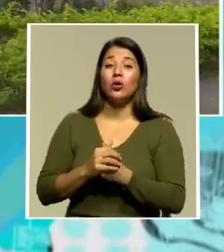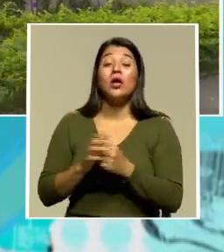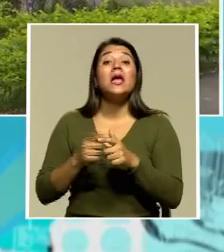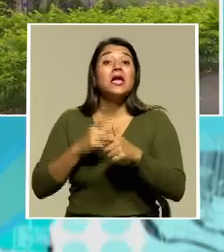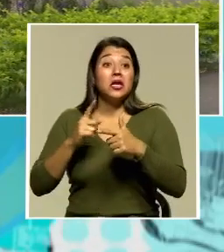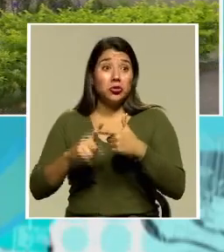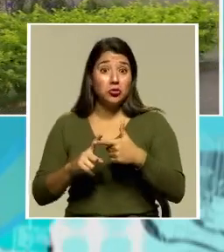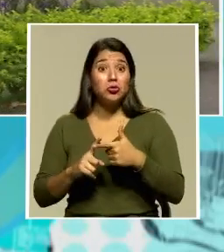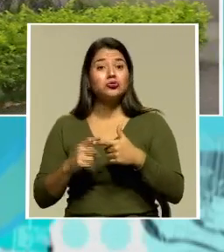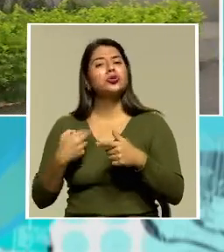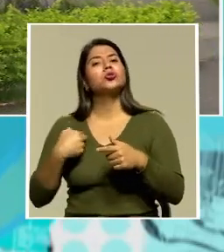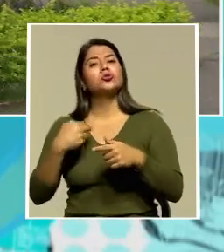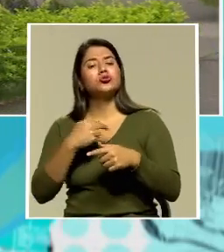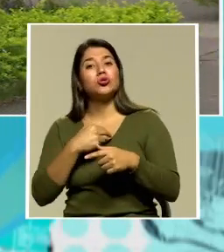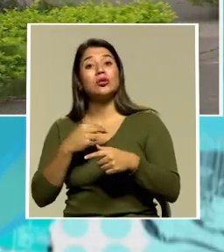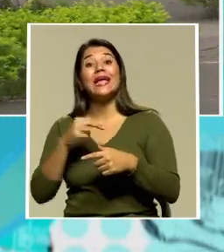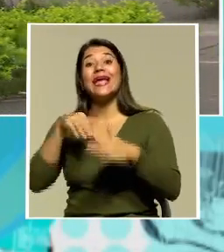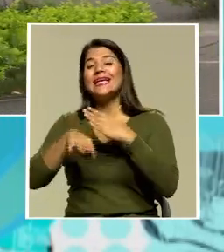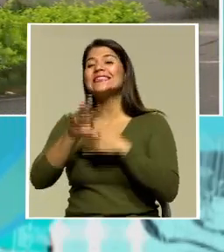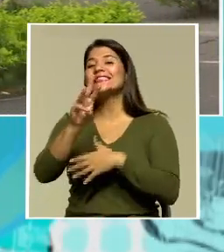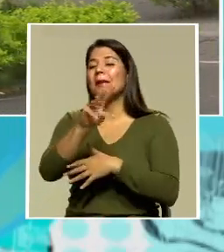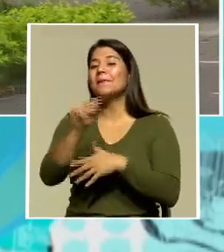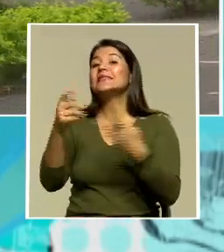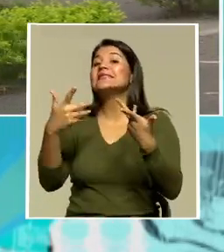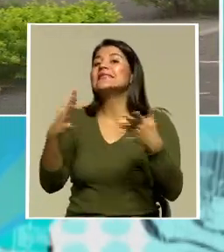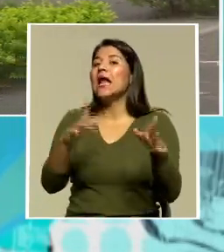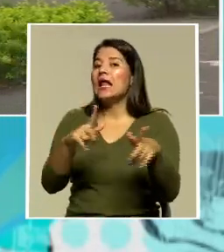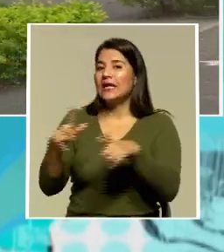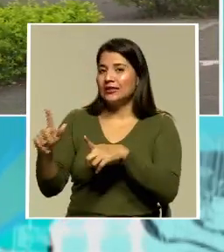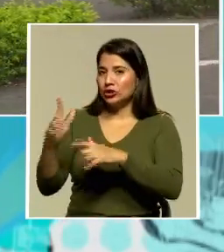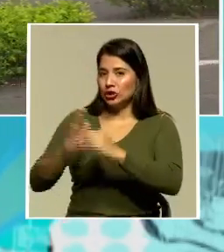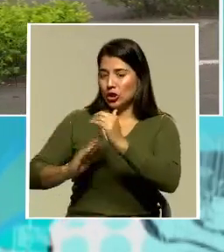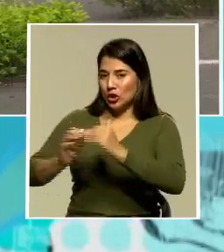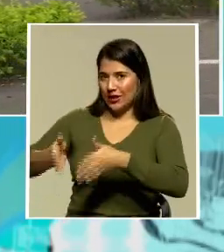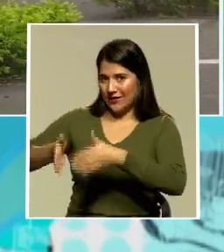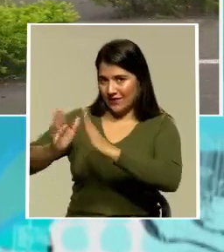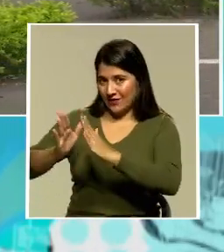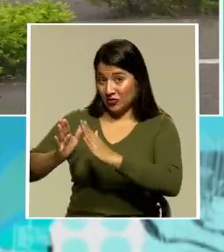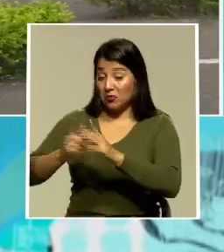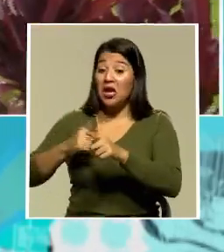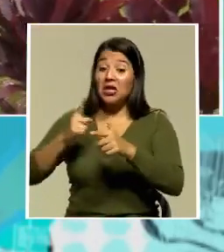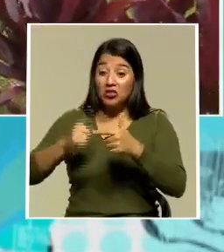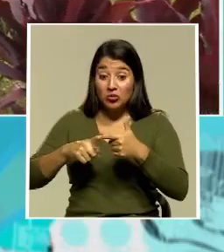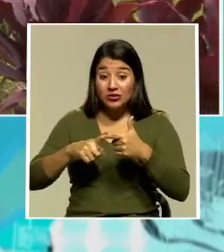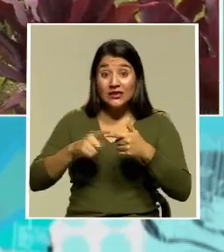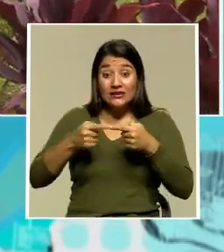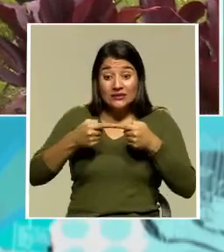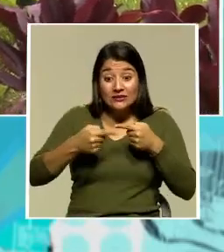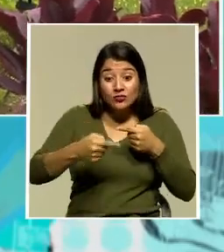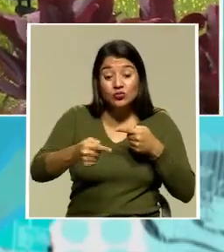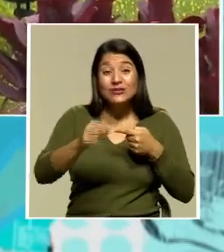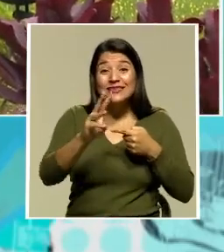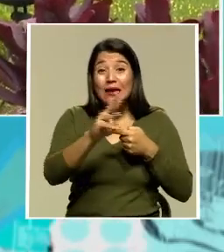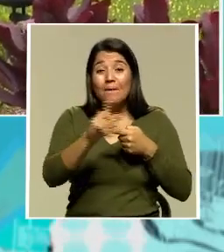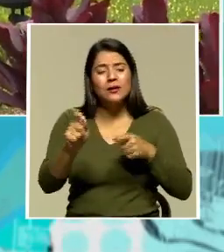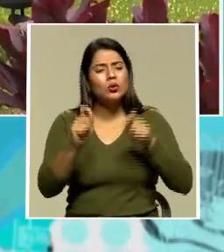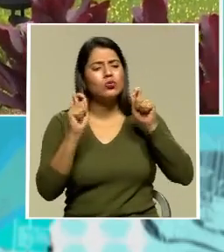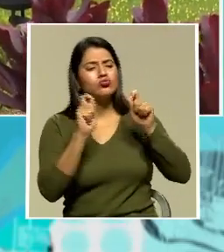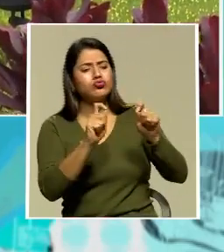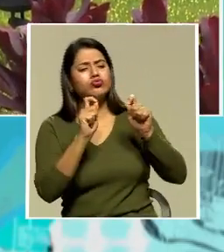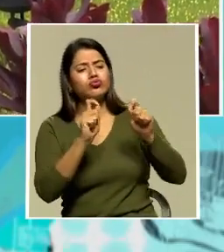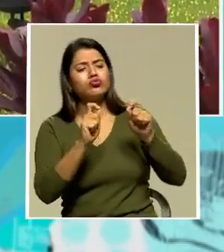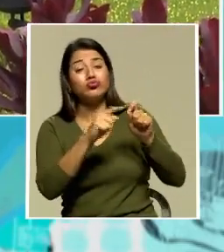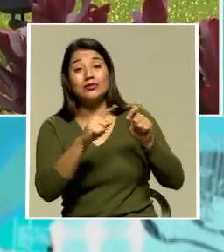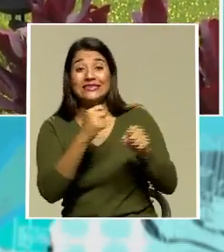al personal que va a trabajar en esta unidad, porque como se los estaba comentando, pues el hospital en este momento no cuenta con el